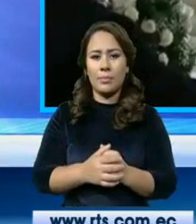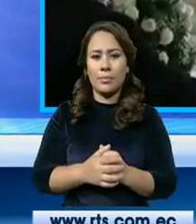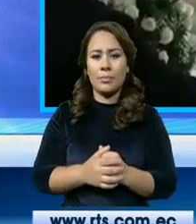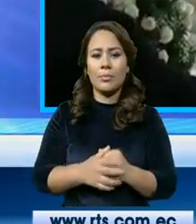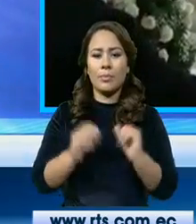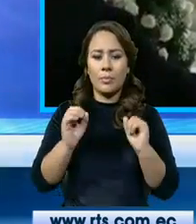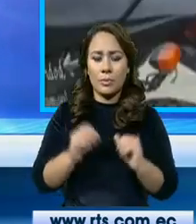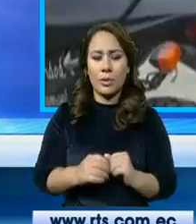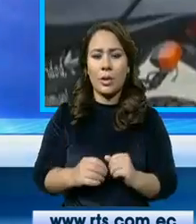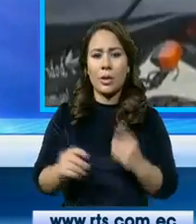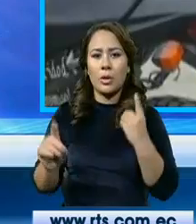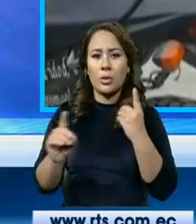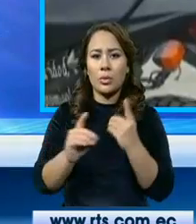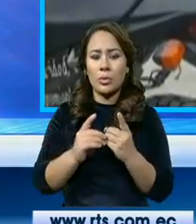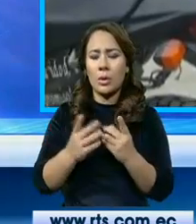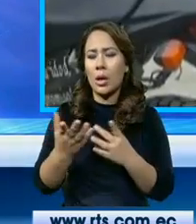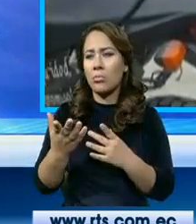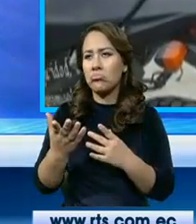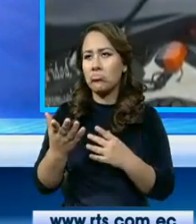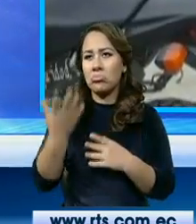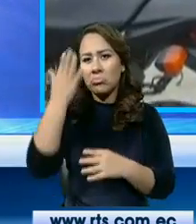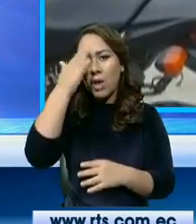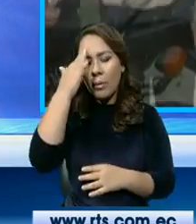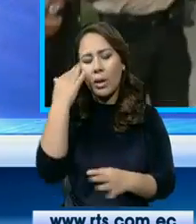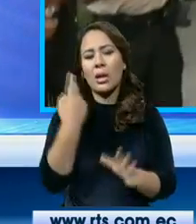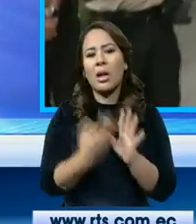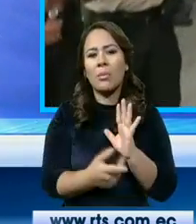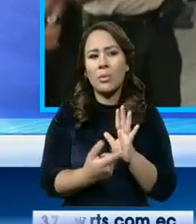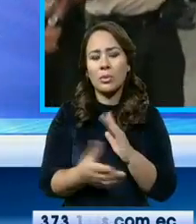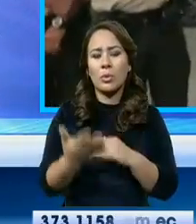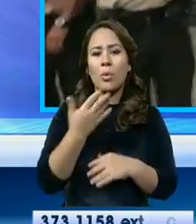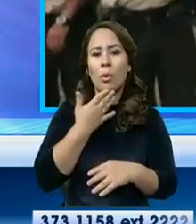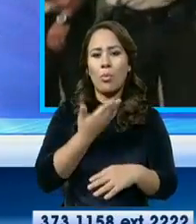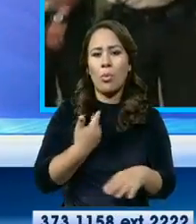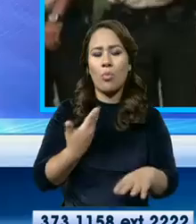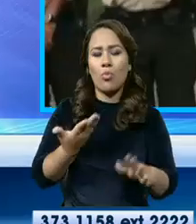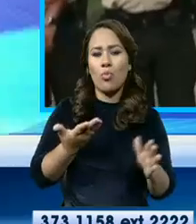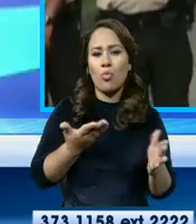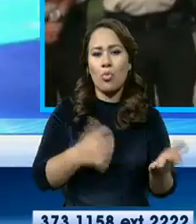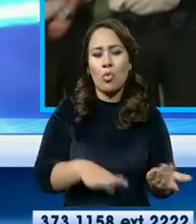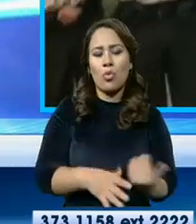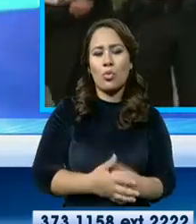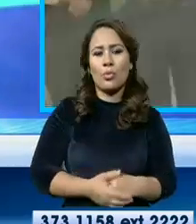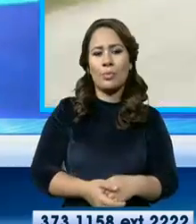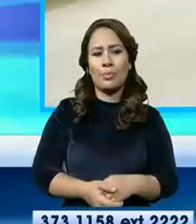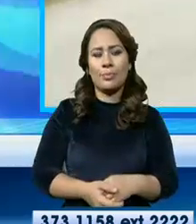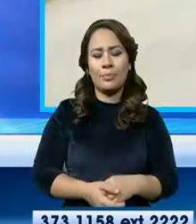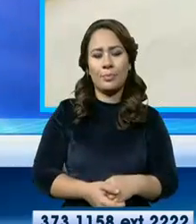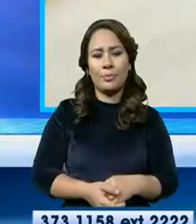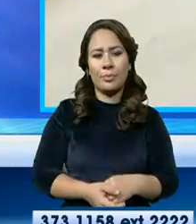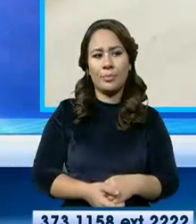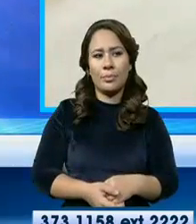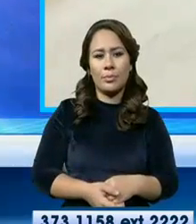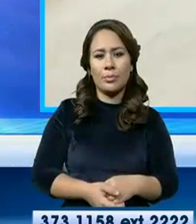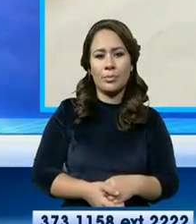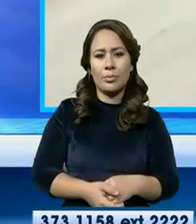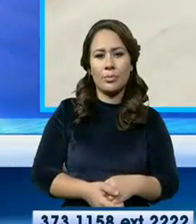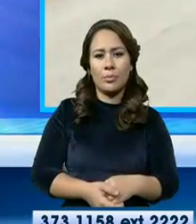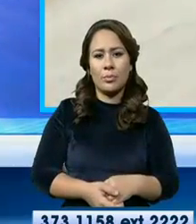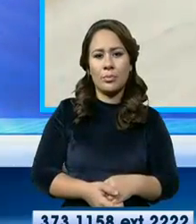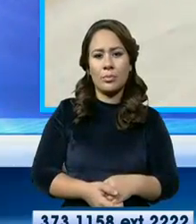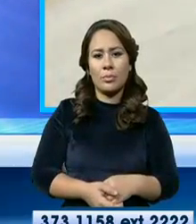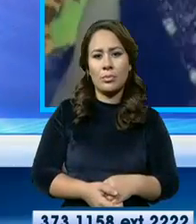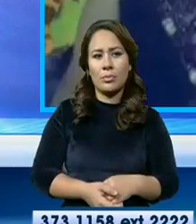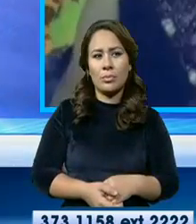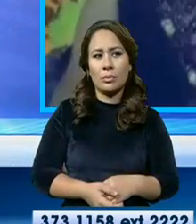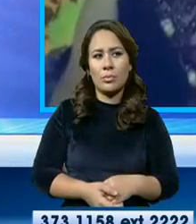Jesús, pero se ha dispuesto que el director de educación suspenda en solidaridad a la muerte de esta